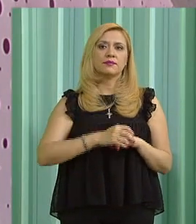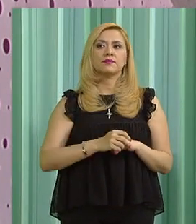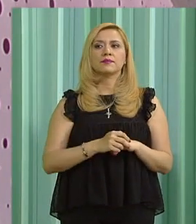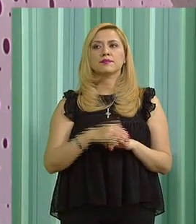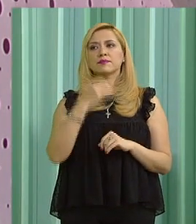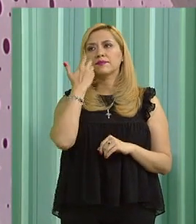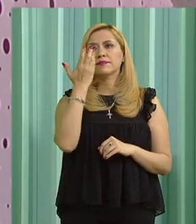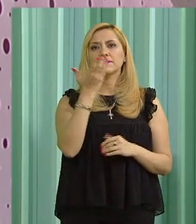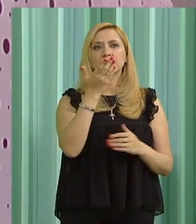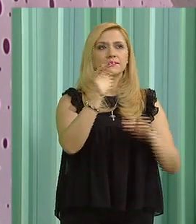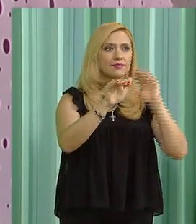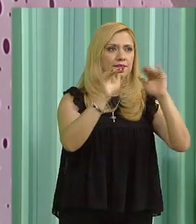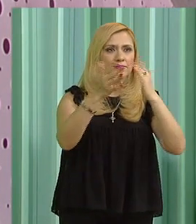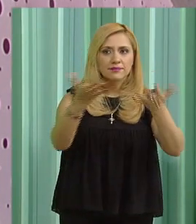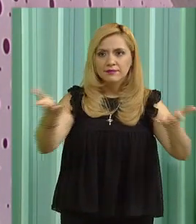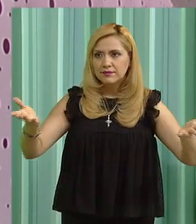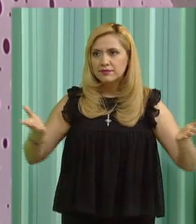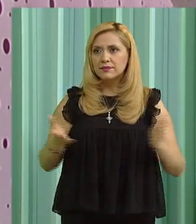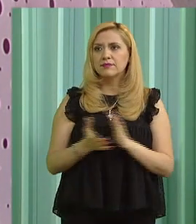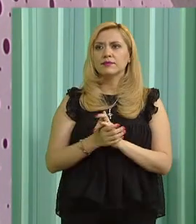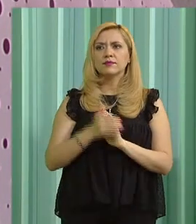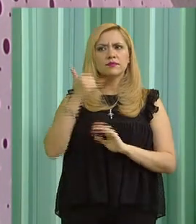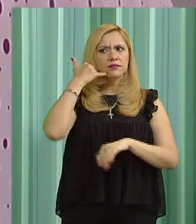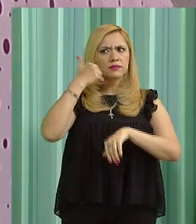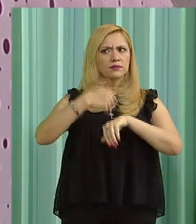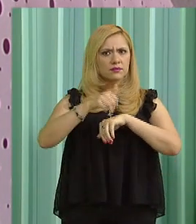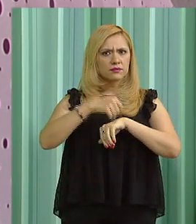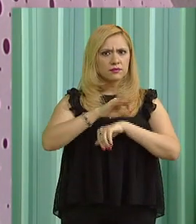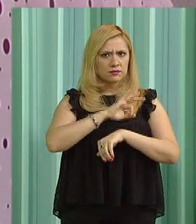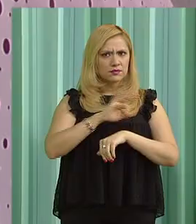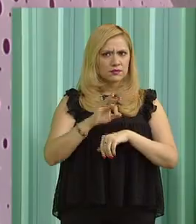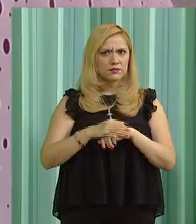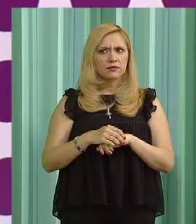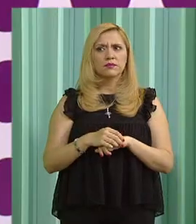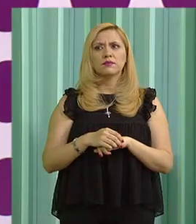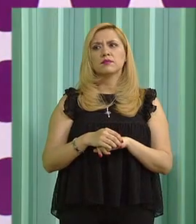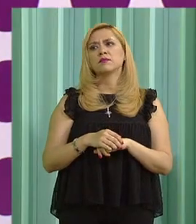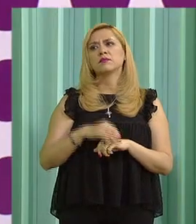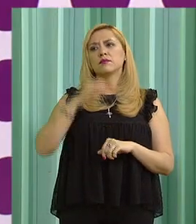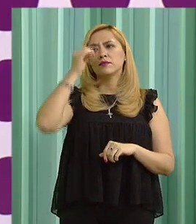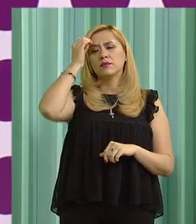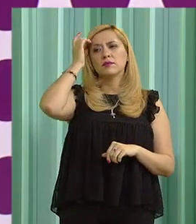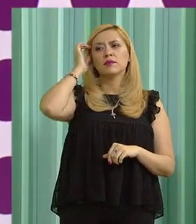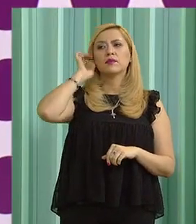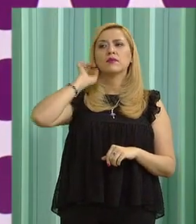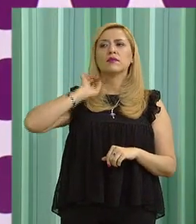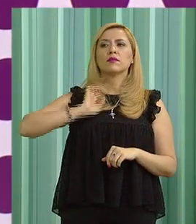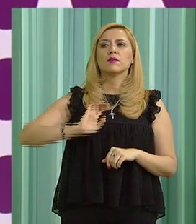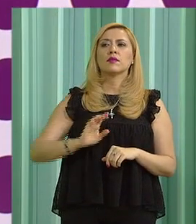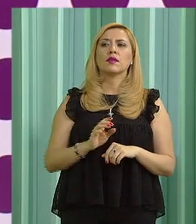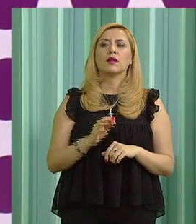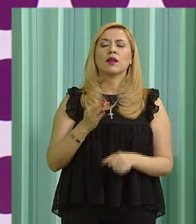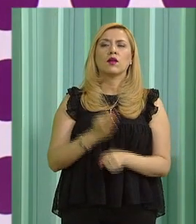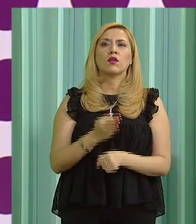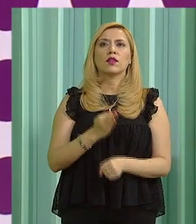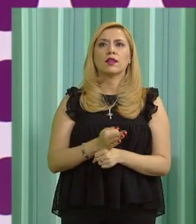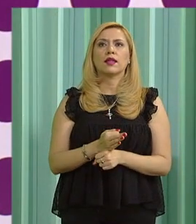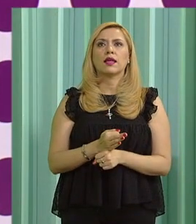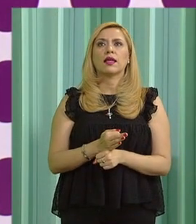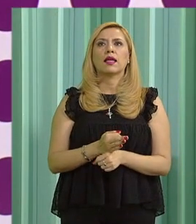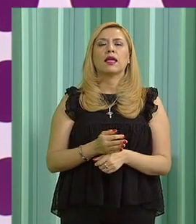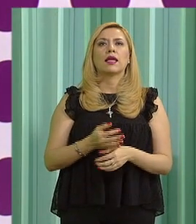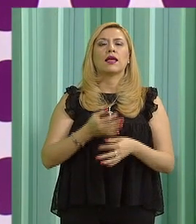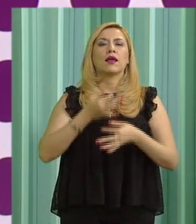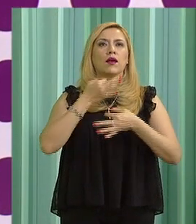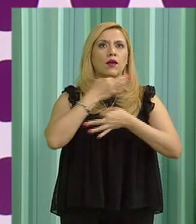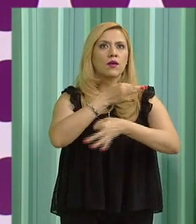Por supuesto. ¿No? ¿Sí puedo compartir un teléfono? ¿No hay ningún Sí, problema? sí. Bueno, estamos todavía en la etapa de